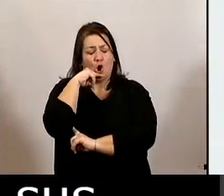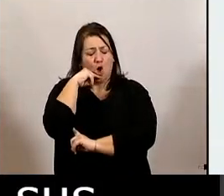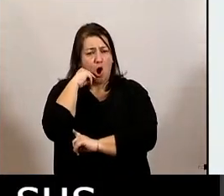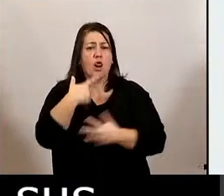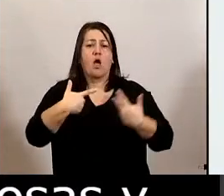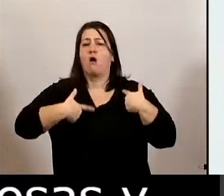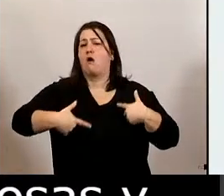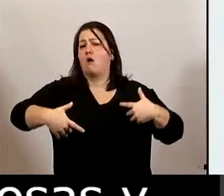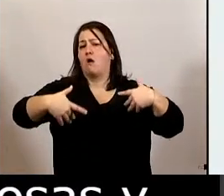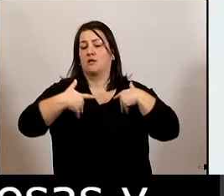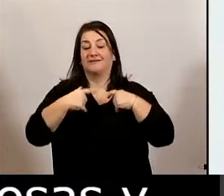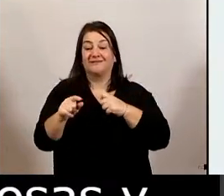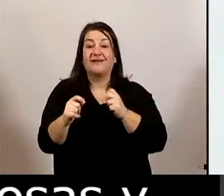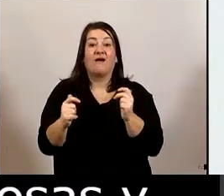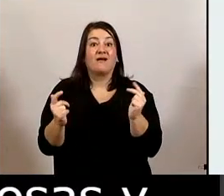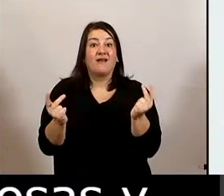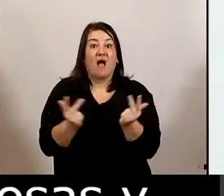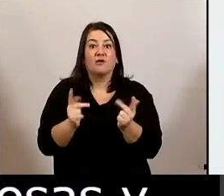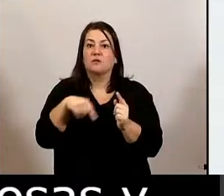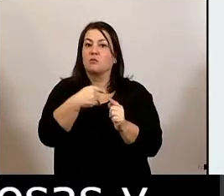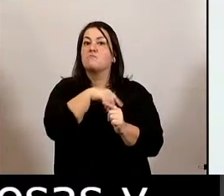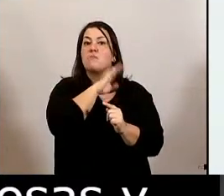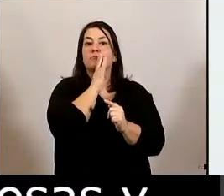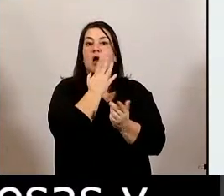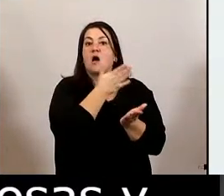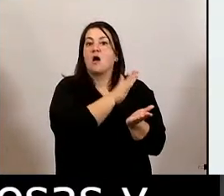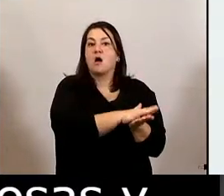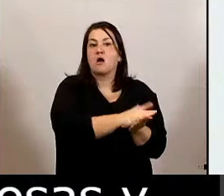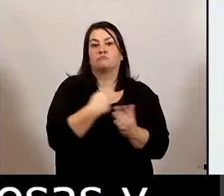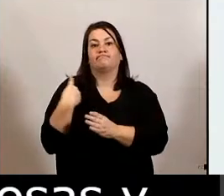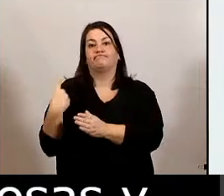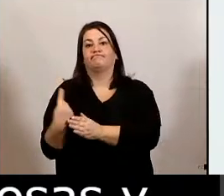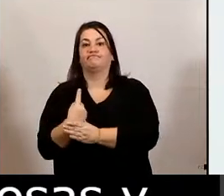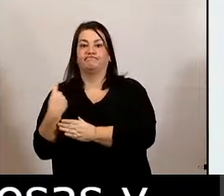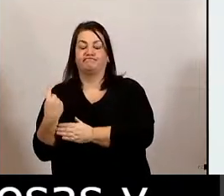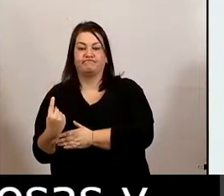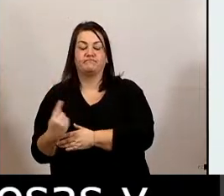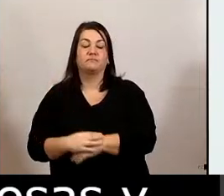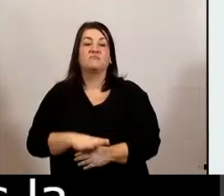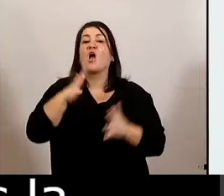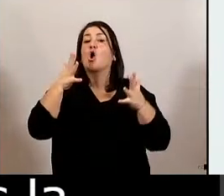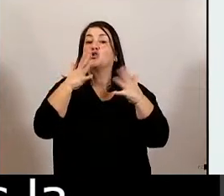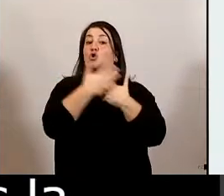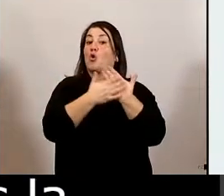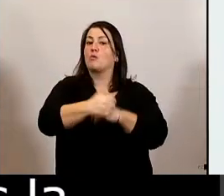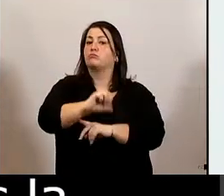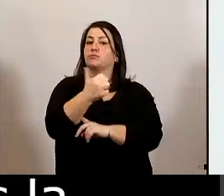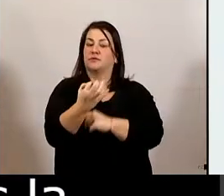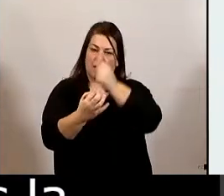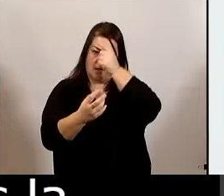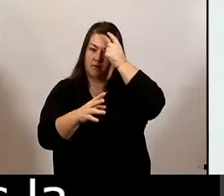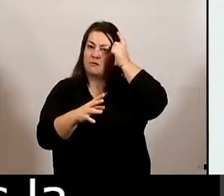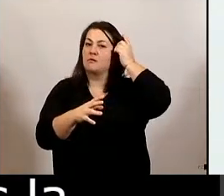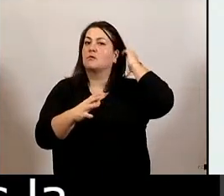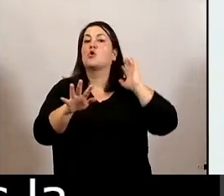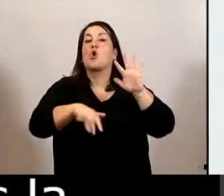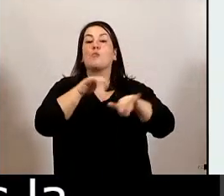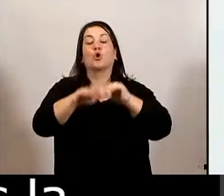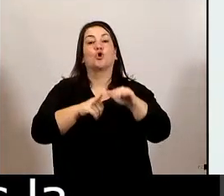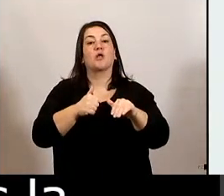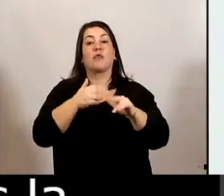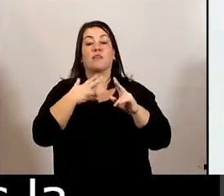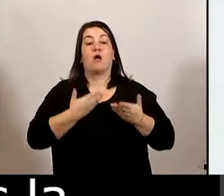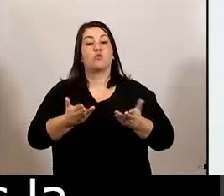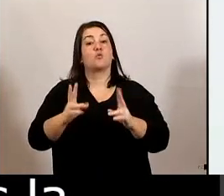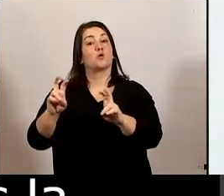graves quedan desamparados tras la pérdida de sus madres. El Consejo de Gobierno ha aprobado la convocatoria de una nueva línea de